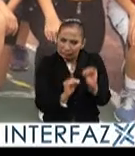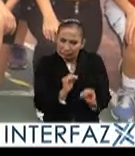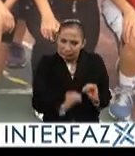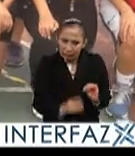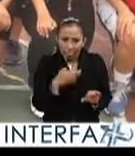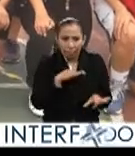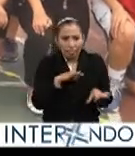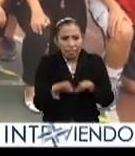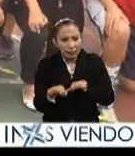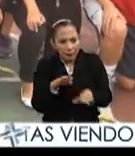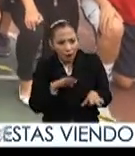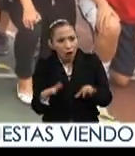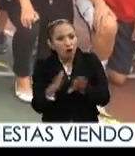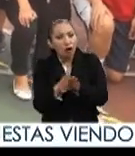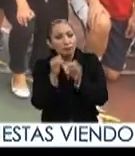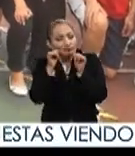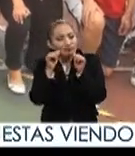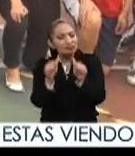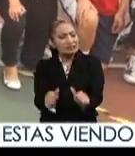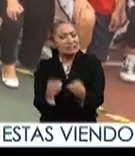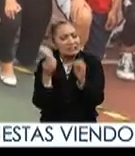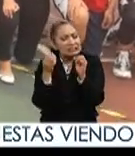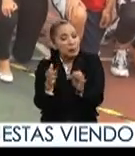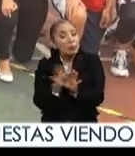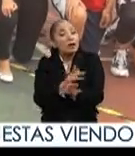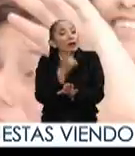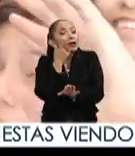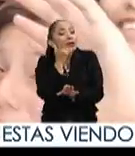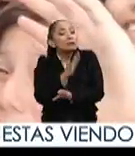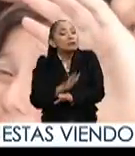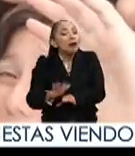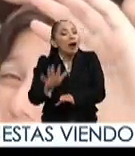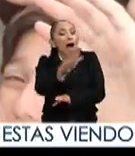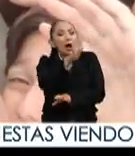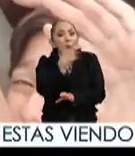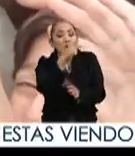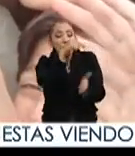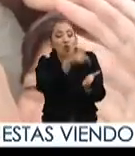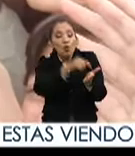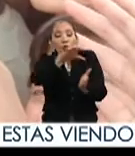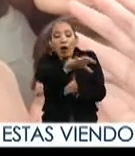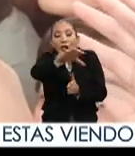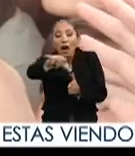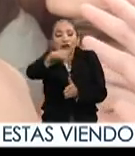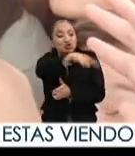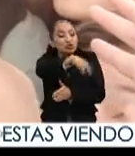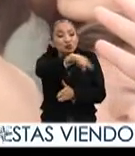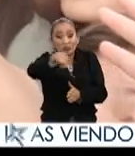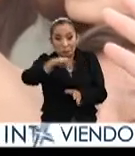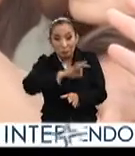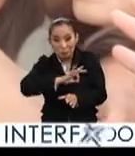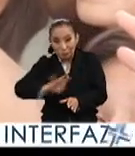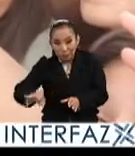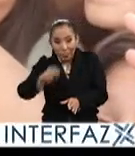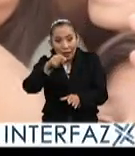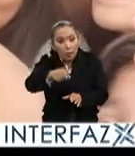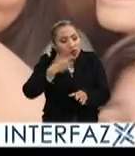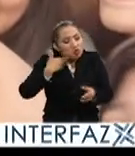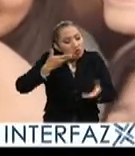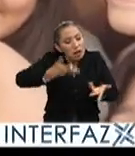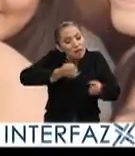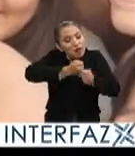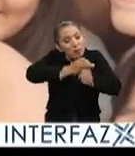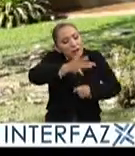los trabajamos con mucha atención porque queremos que sean espacios donde podamos